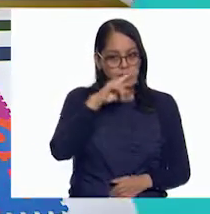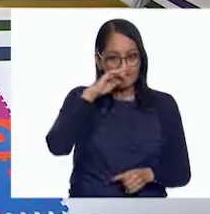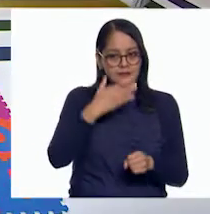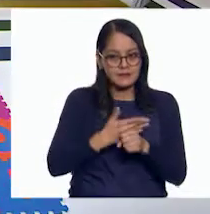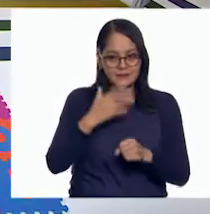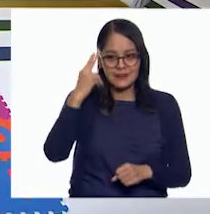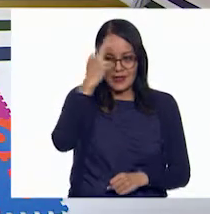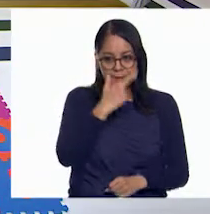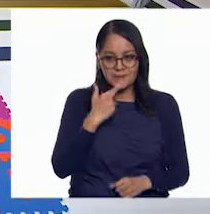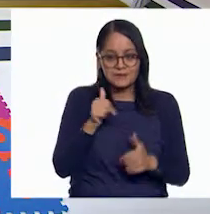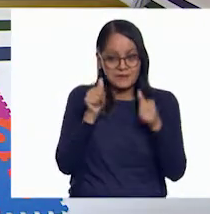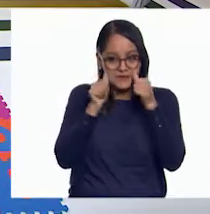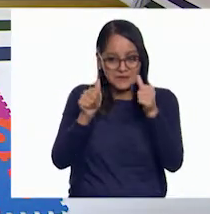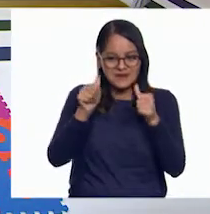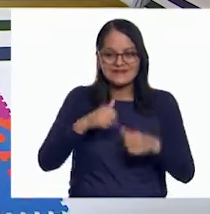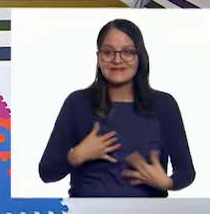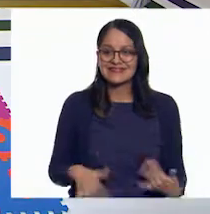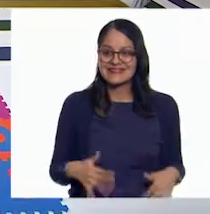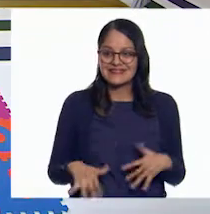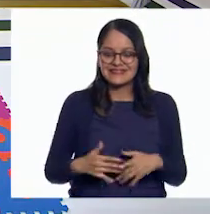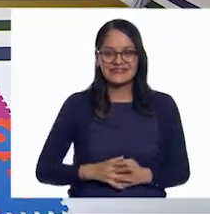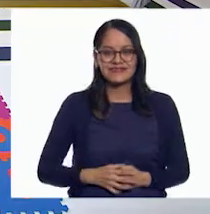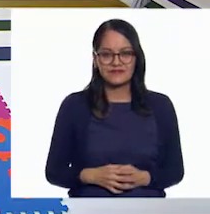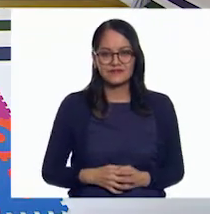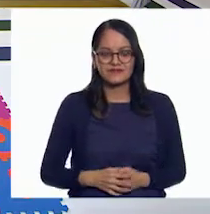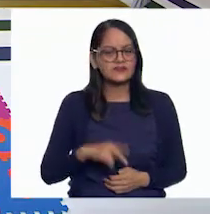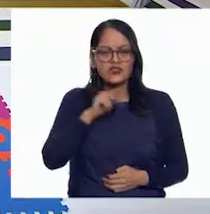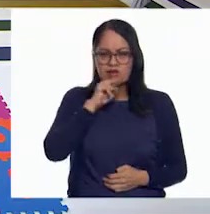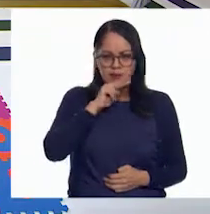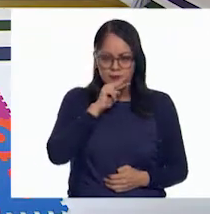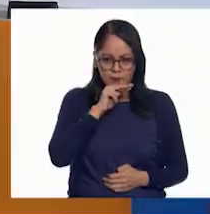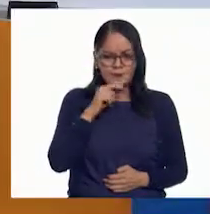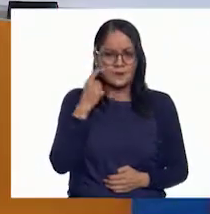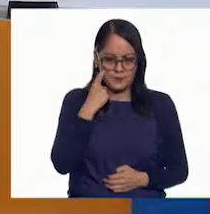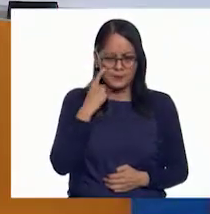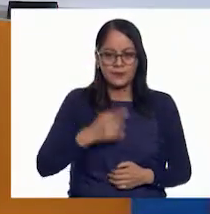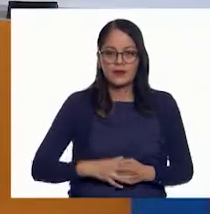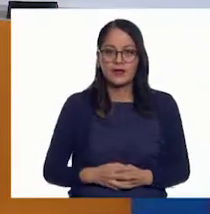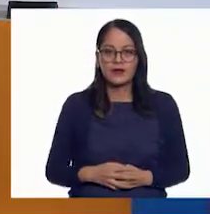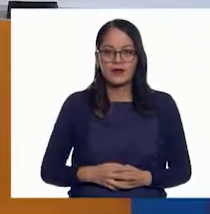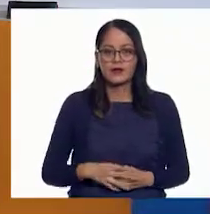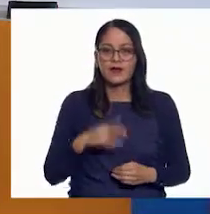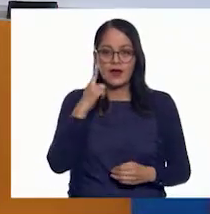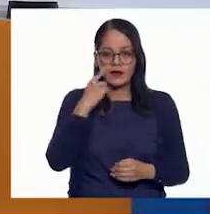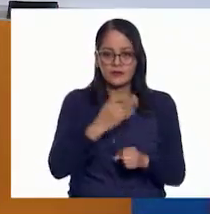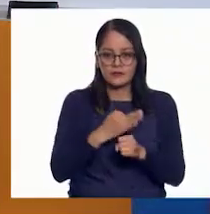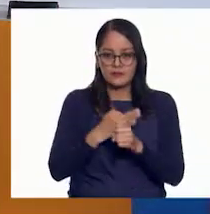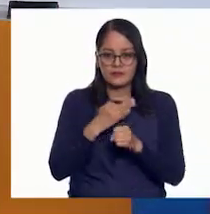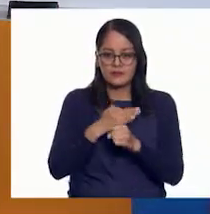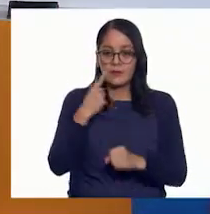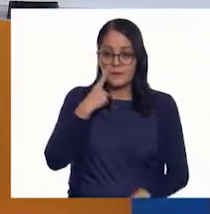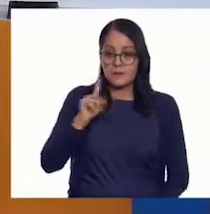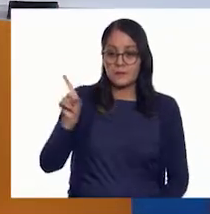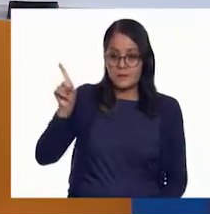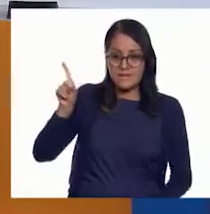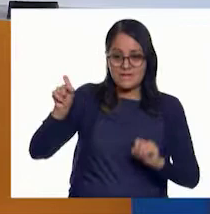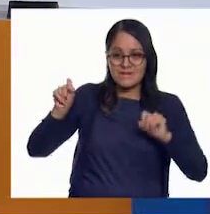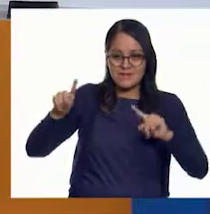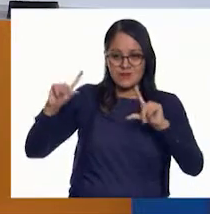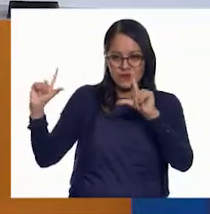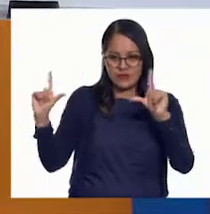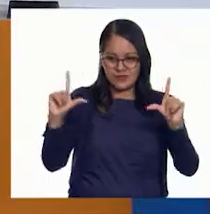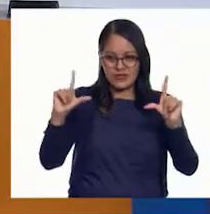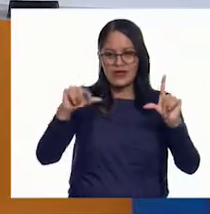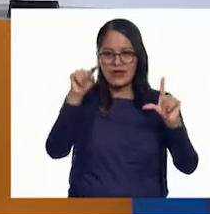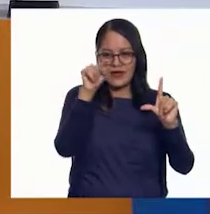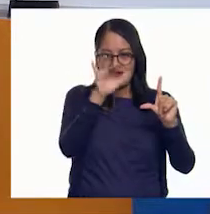aquí atención, ¿no? Híjole. Ok. No te preocupes, mira, ahorita vamos a ver la pantalla, ¿sí? En pantalla la receta. Y mientras